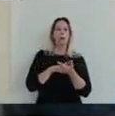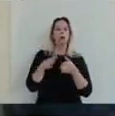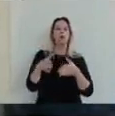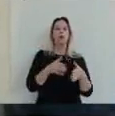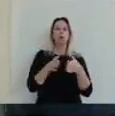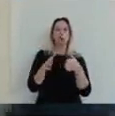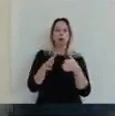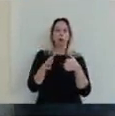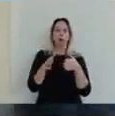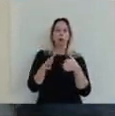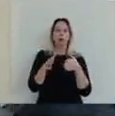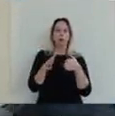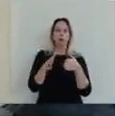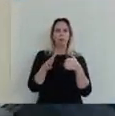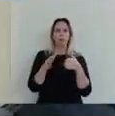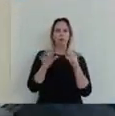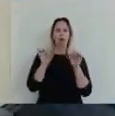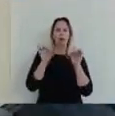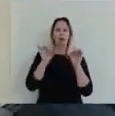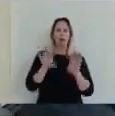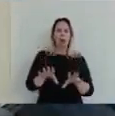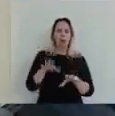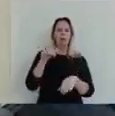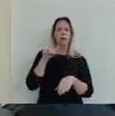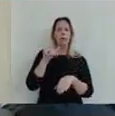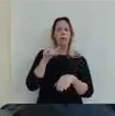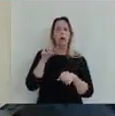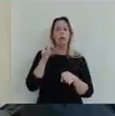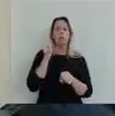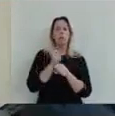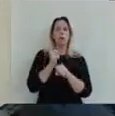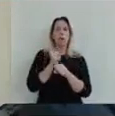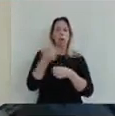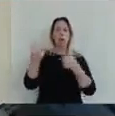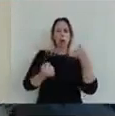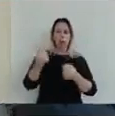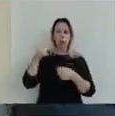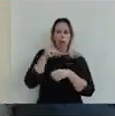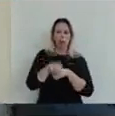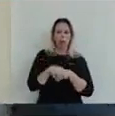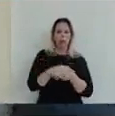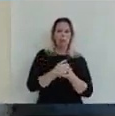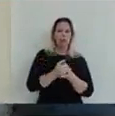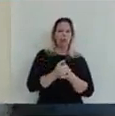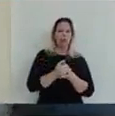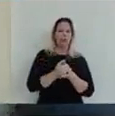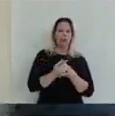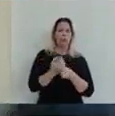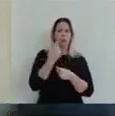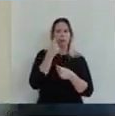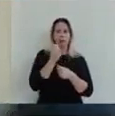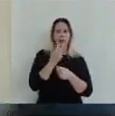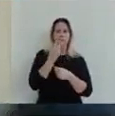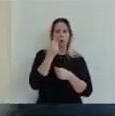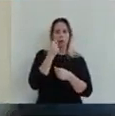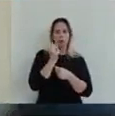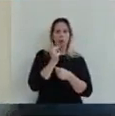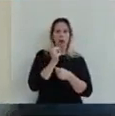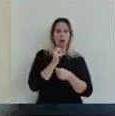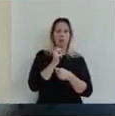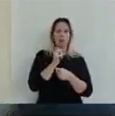camioneros, tengo entendido que, no sé si el segundo o el tercer día, se suscitó una situación, la verdad que